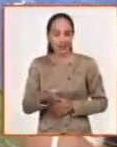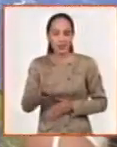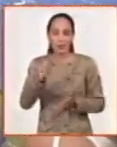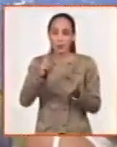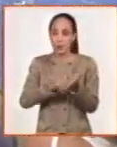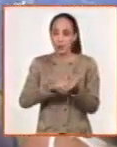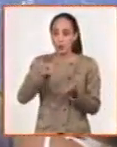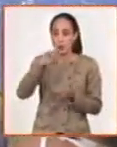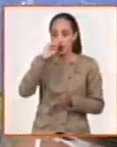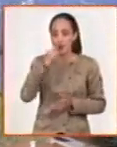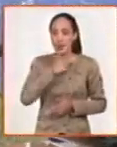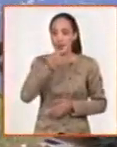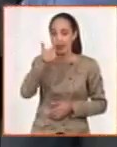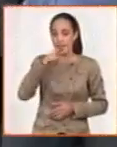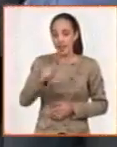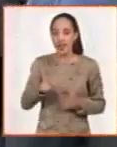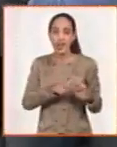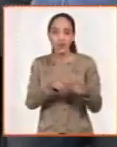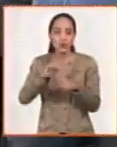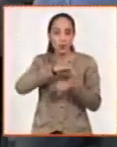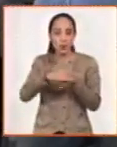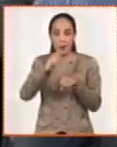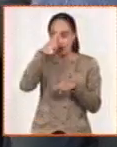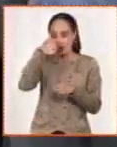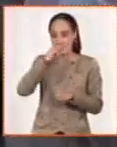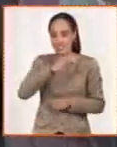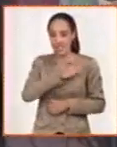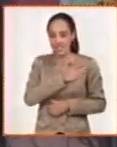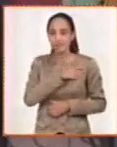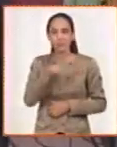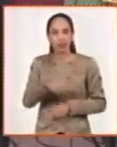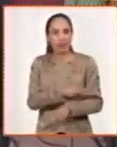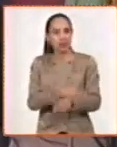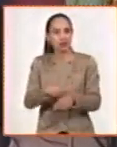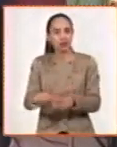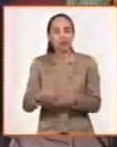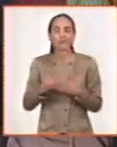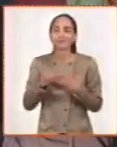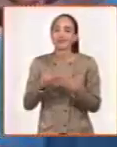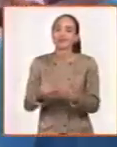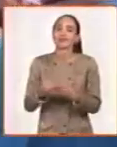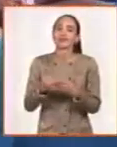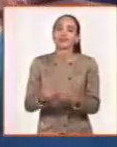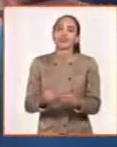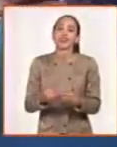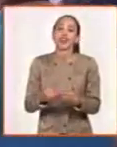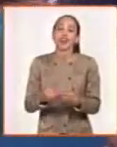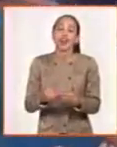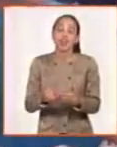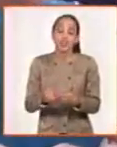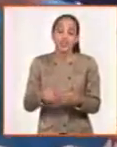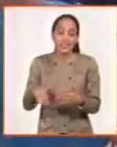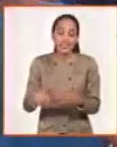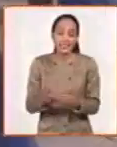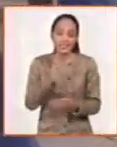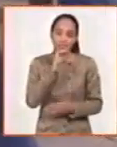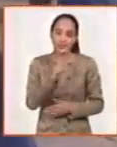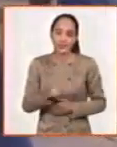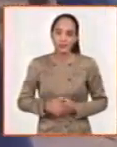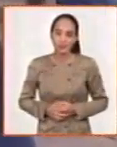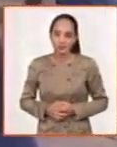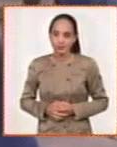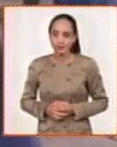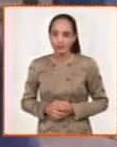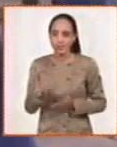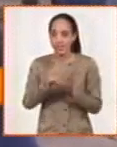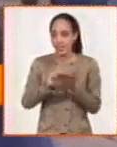y de la Asociación Hermanos Saiz contaron historias de solidaridad en días difíciles. Cientos de escritores y artistas en todo el país